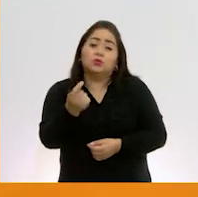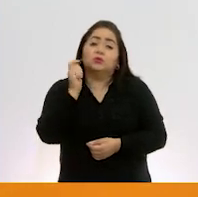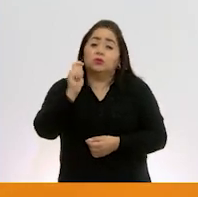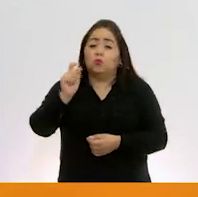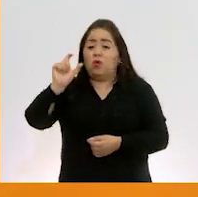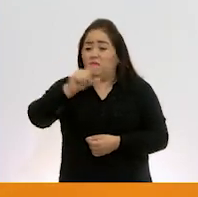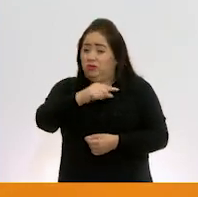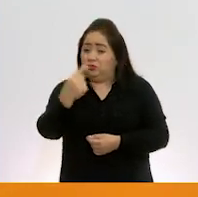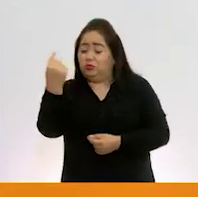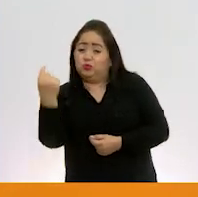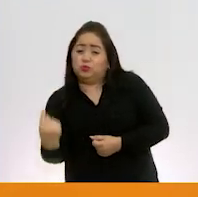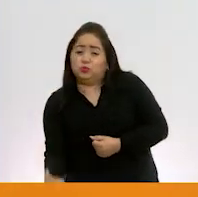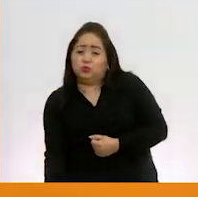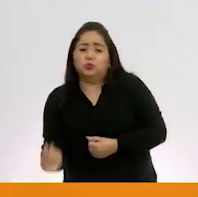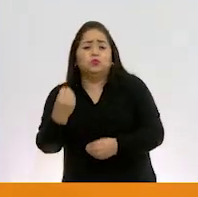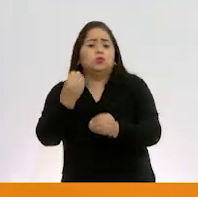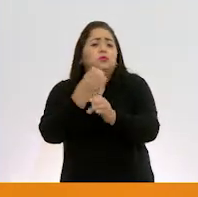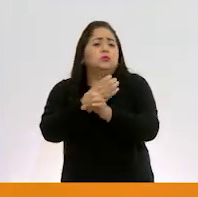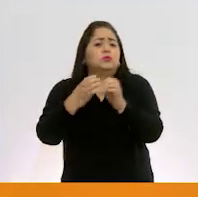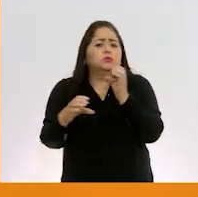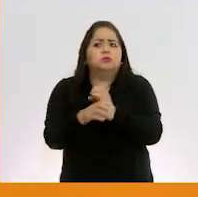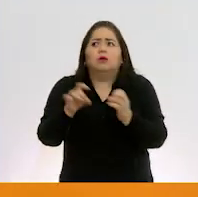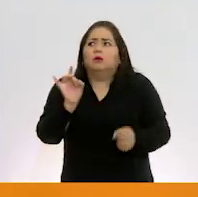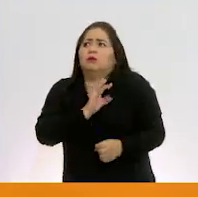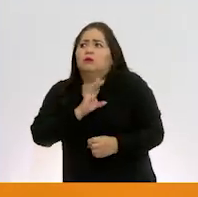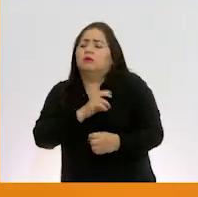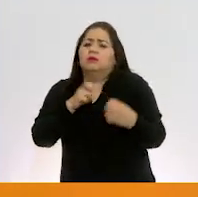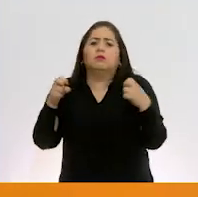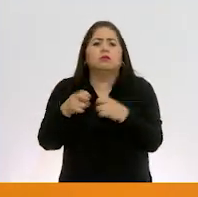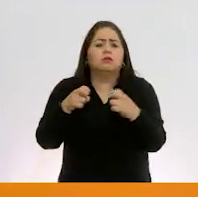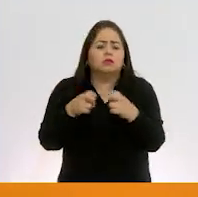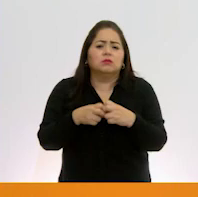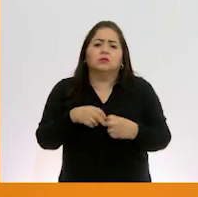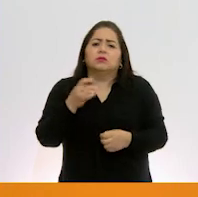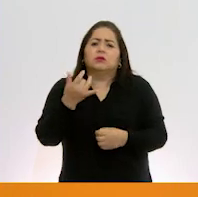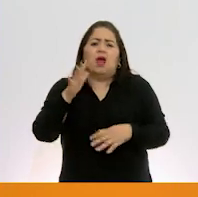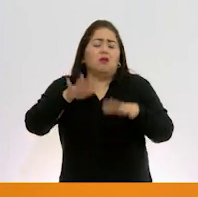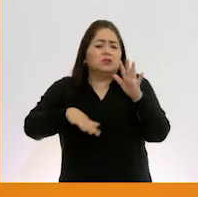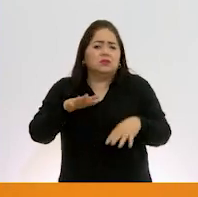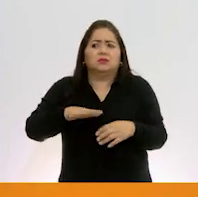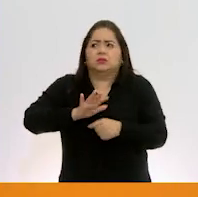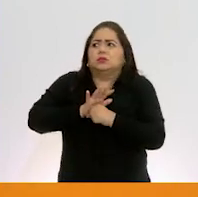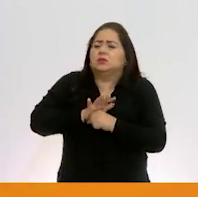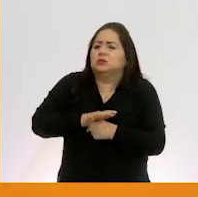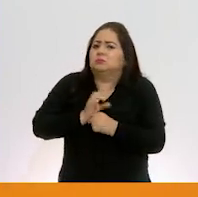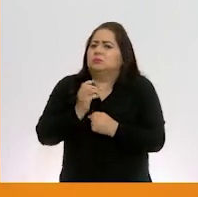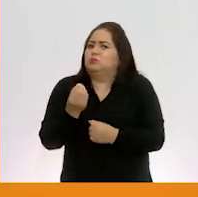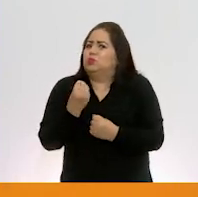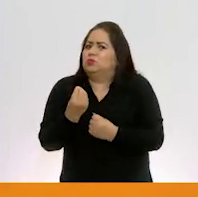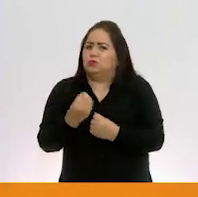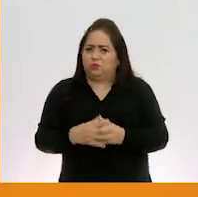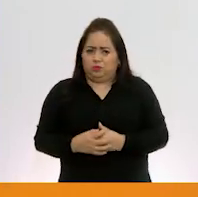su infancia vivió muchas cosas aterradoras, incluso cosas de miedo y frustración.